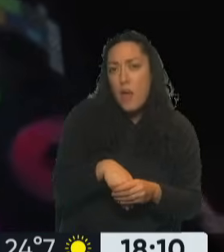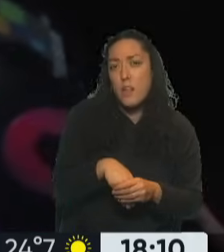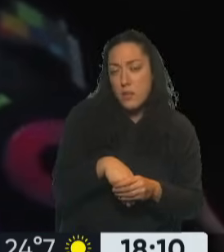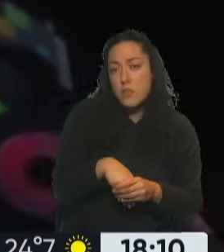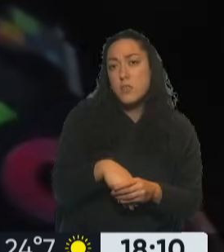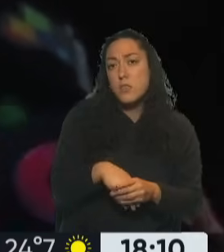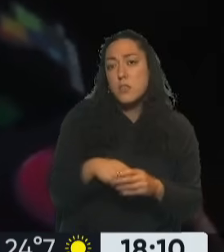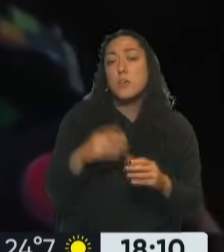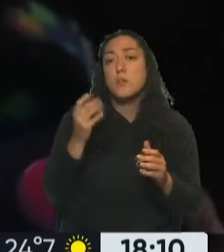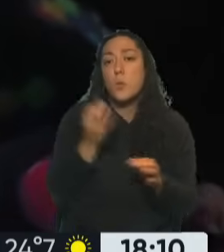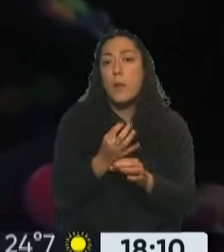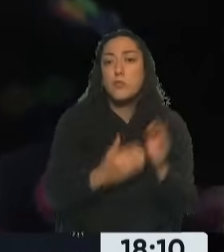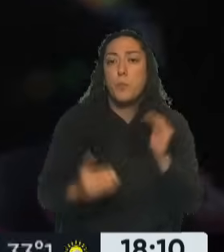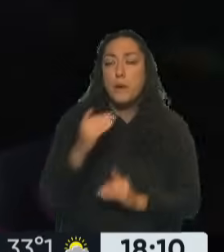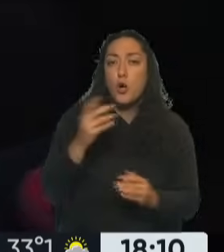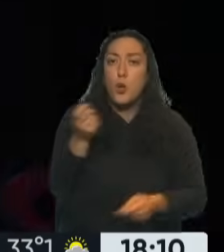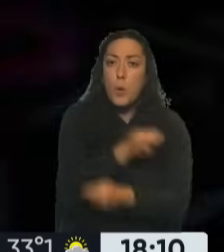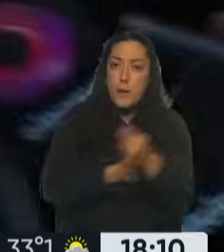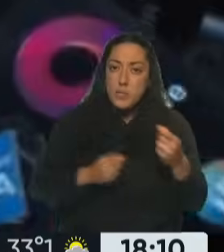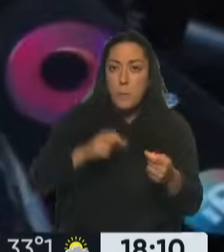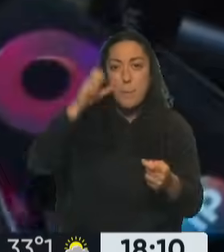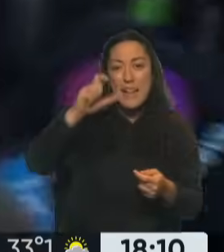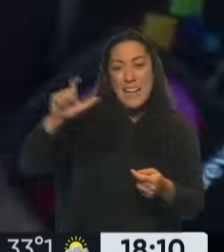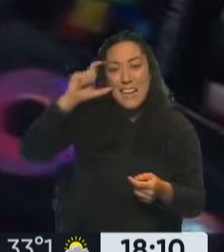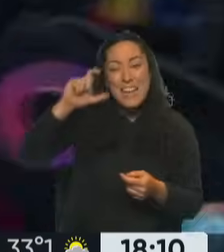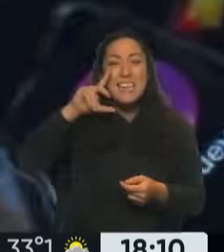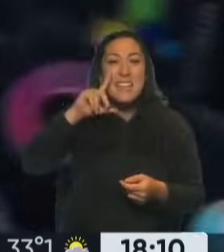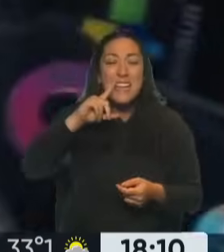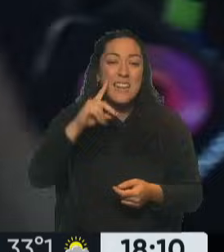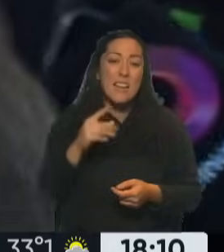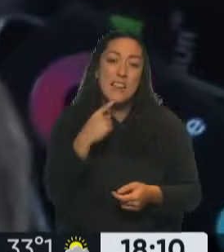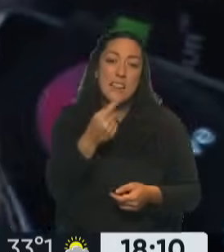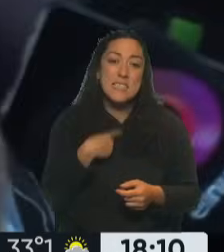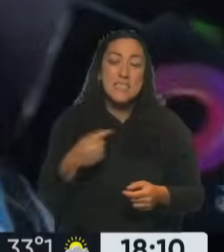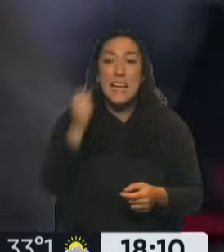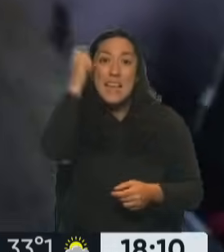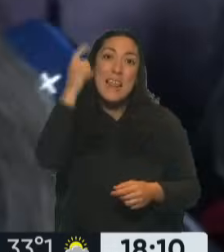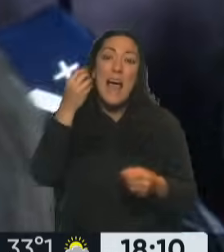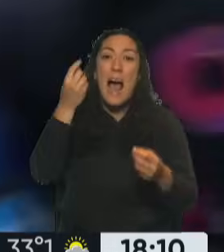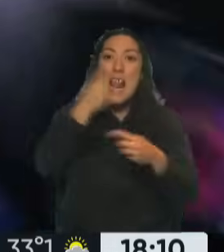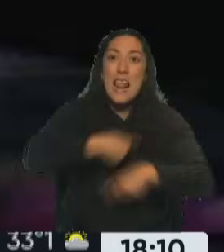Escuela Superior de Comercio, en el Carlos Pellegrini, valoró muchísimo. Dijo que los ideales no se abandonan en